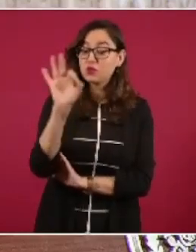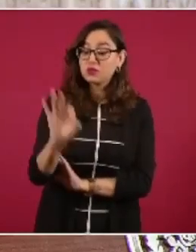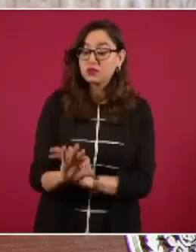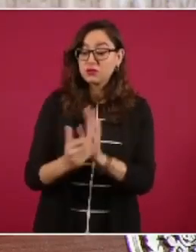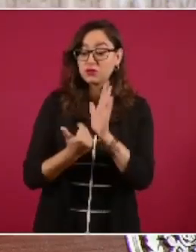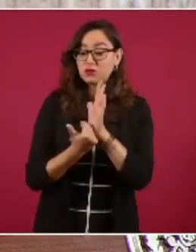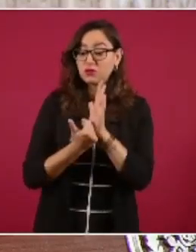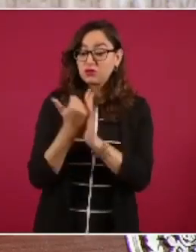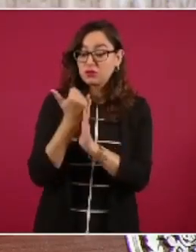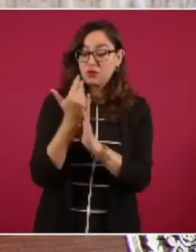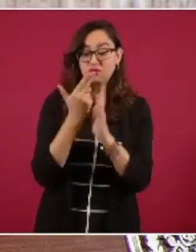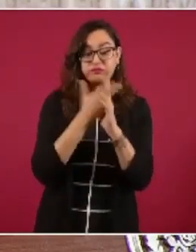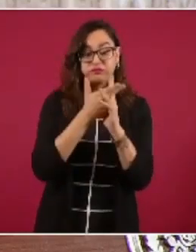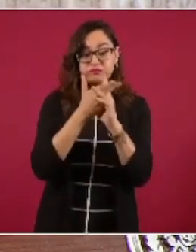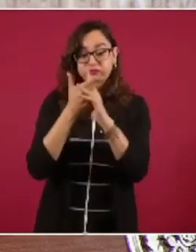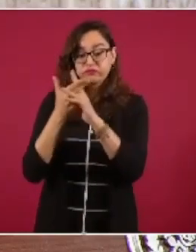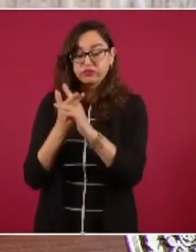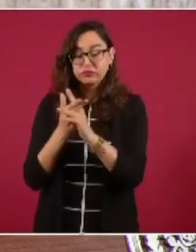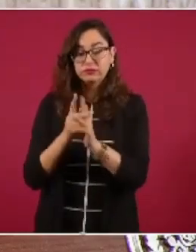Con el presidente Peña